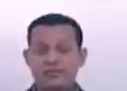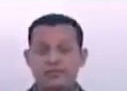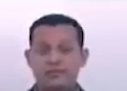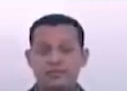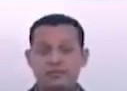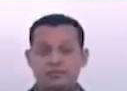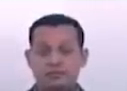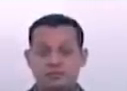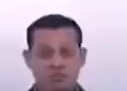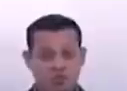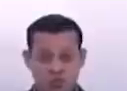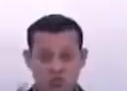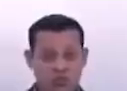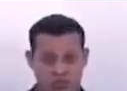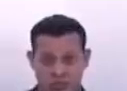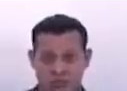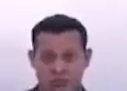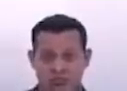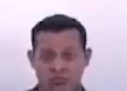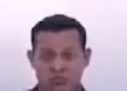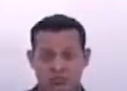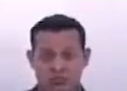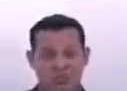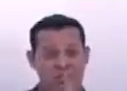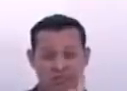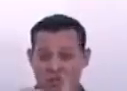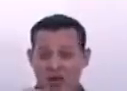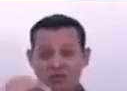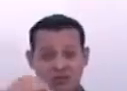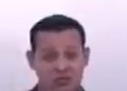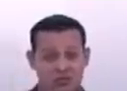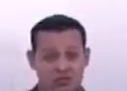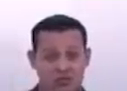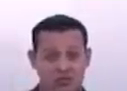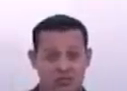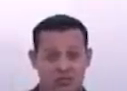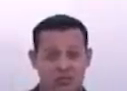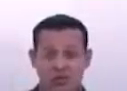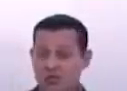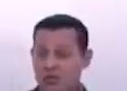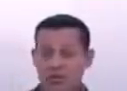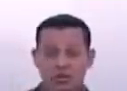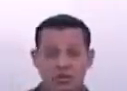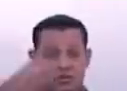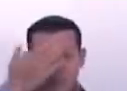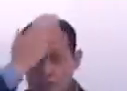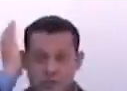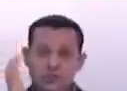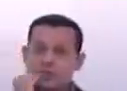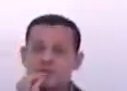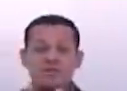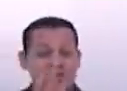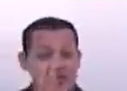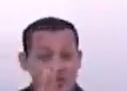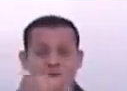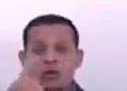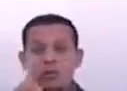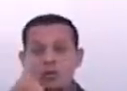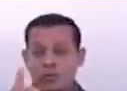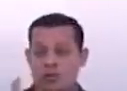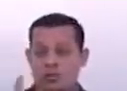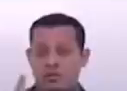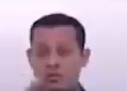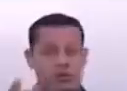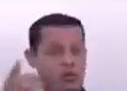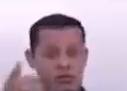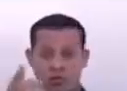vamos a ampliar, vamos a hacer extensible algo que el presidente Bukele pidió y que hemos visto,